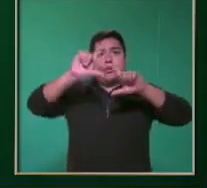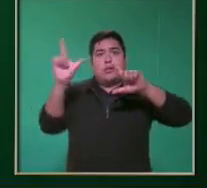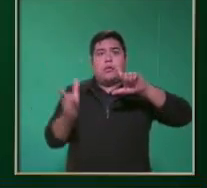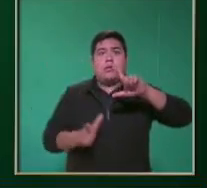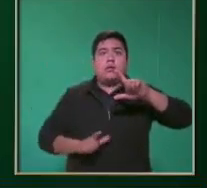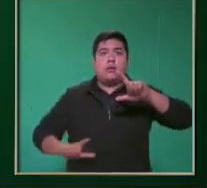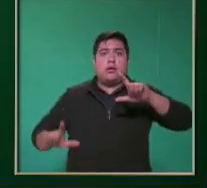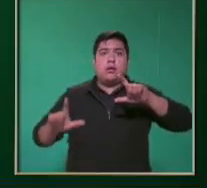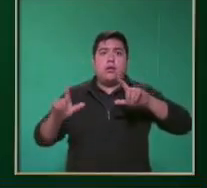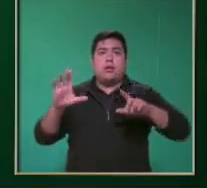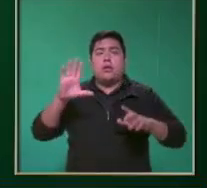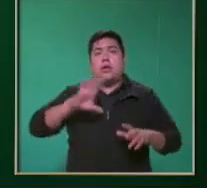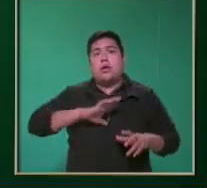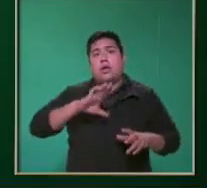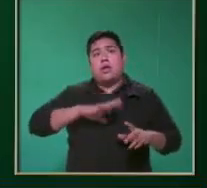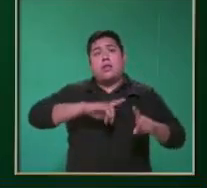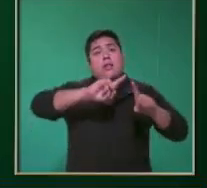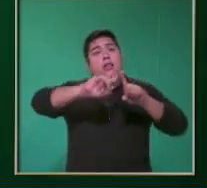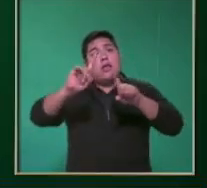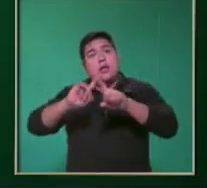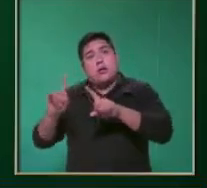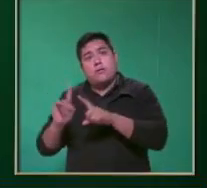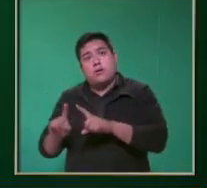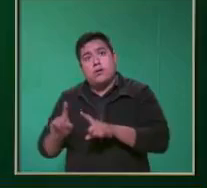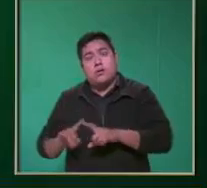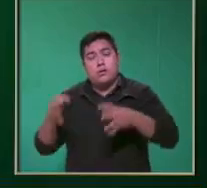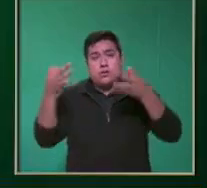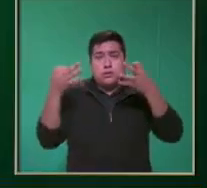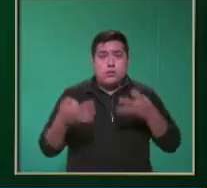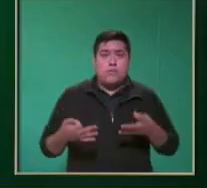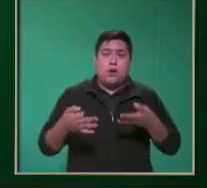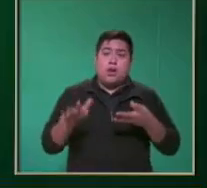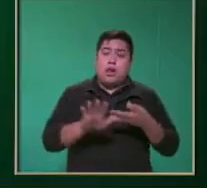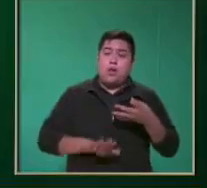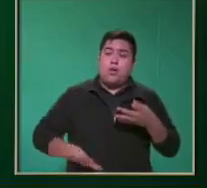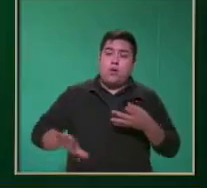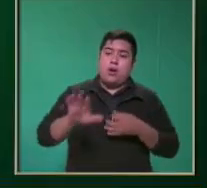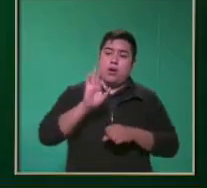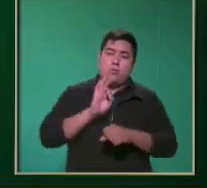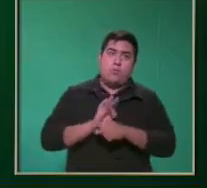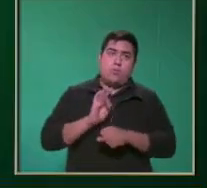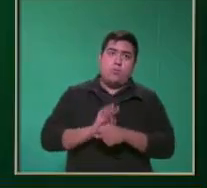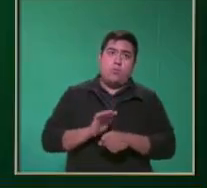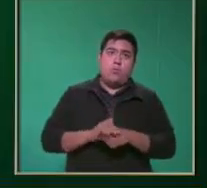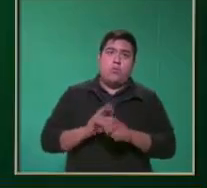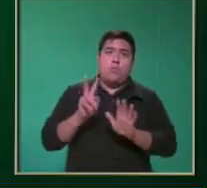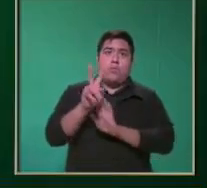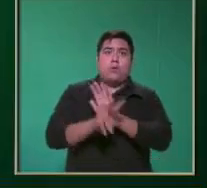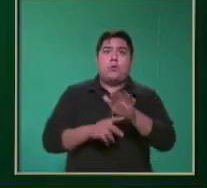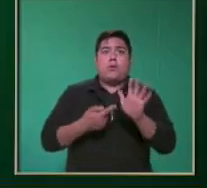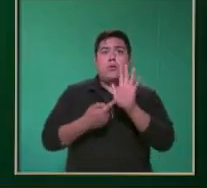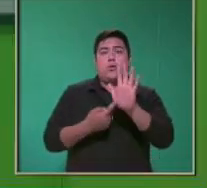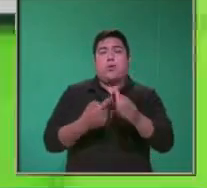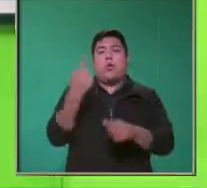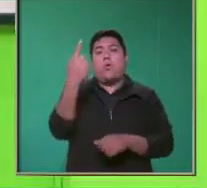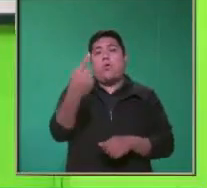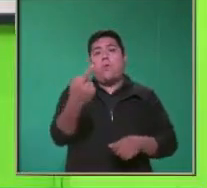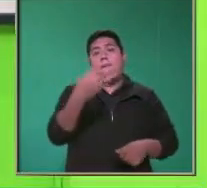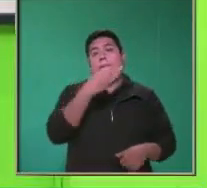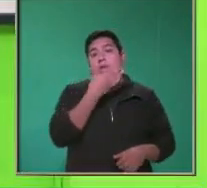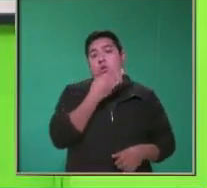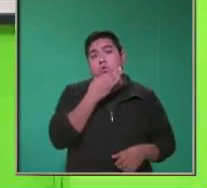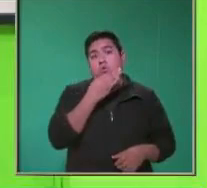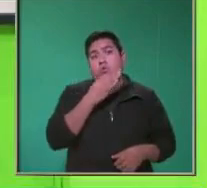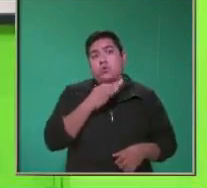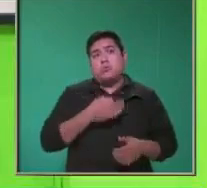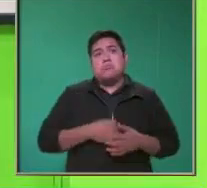una serie de situaciones ya establecidas para proteger áreas. Voy a poner un video de un minuto y